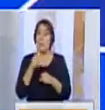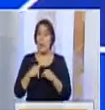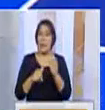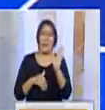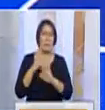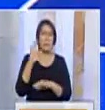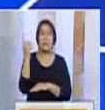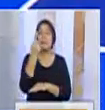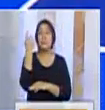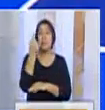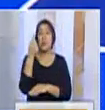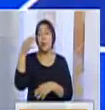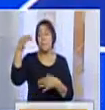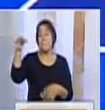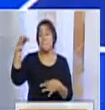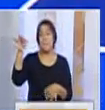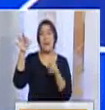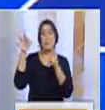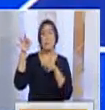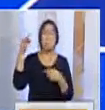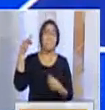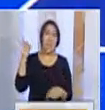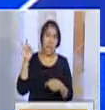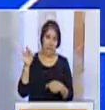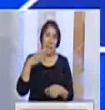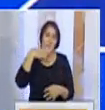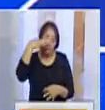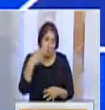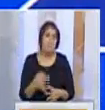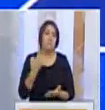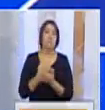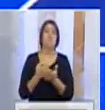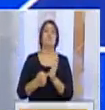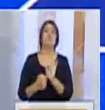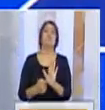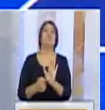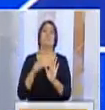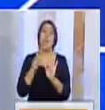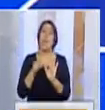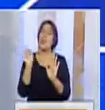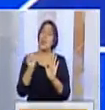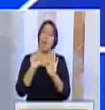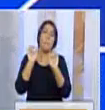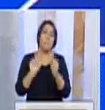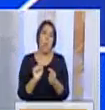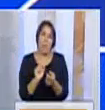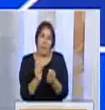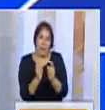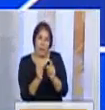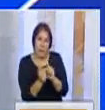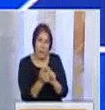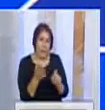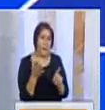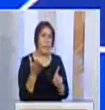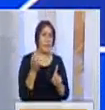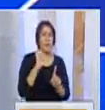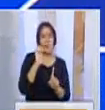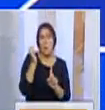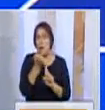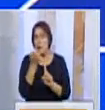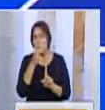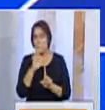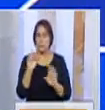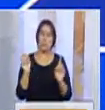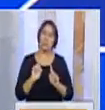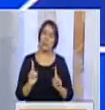resultado definitivo está en el papel, y ahí pues es imposible que haya una manipulación. No caigamos en la narrativa del fraude